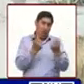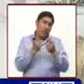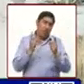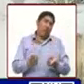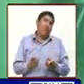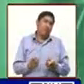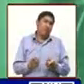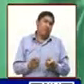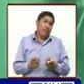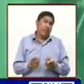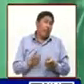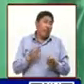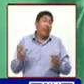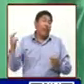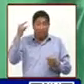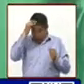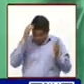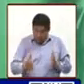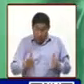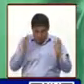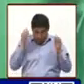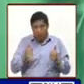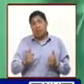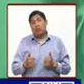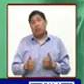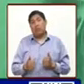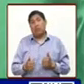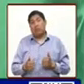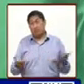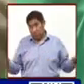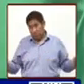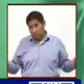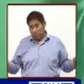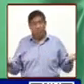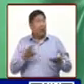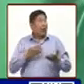Y los salteños no los merecemos. Y lo vamos a hacer.